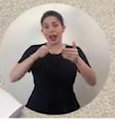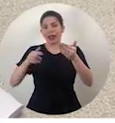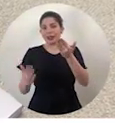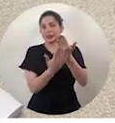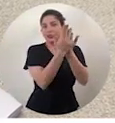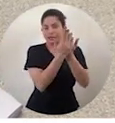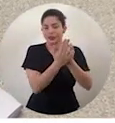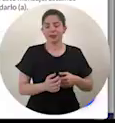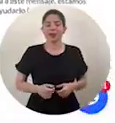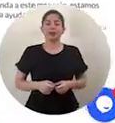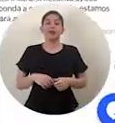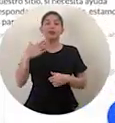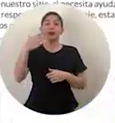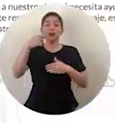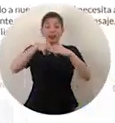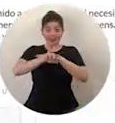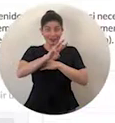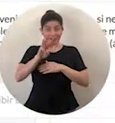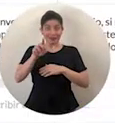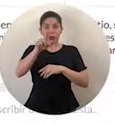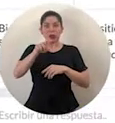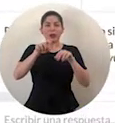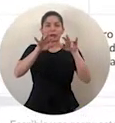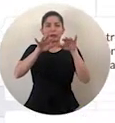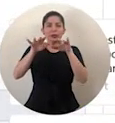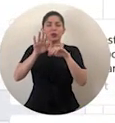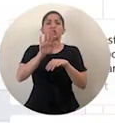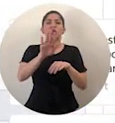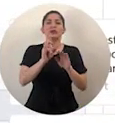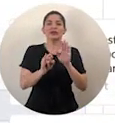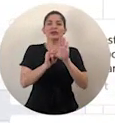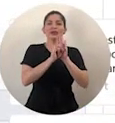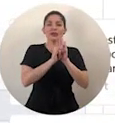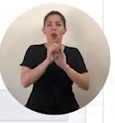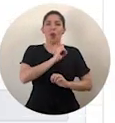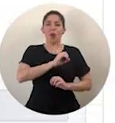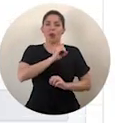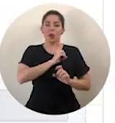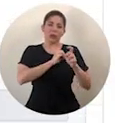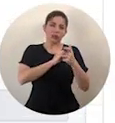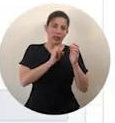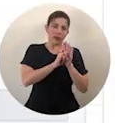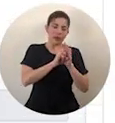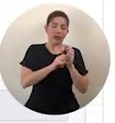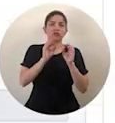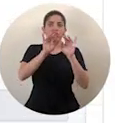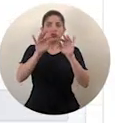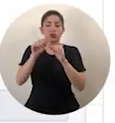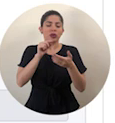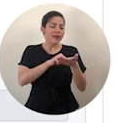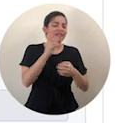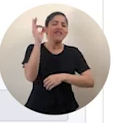proceso. Ya en el sitio, tendrá que digitar el número de su documento de identidad oficial y la fecha de vencimiento